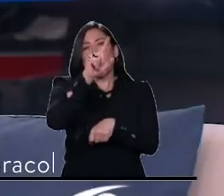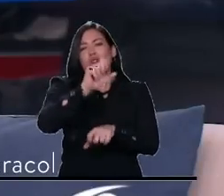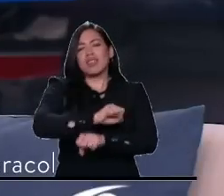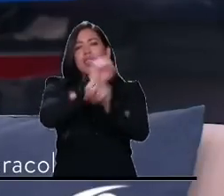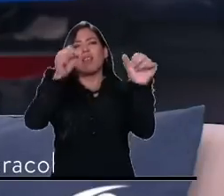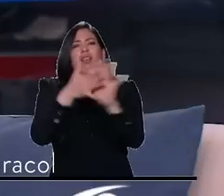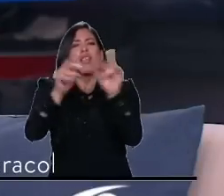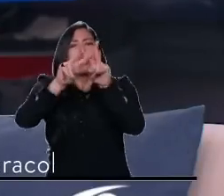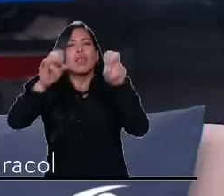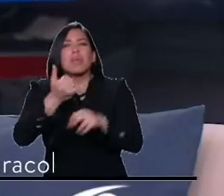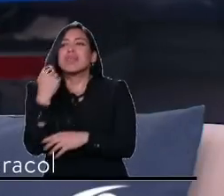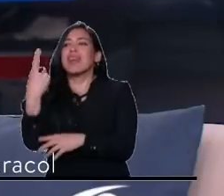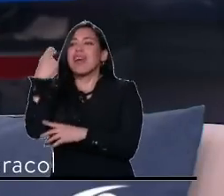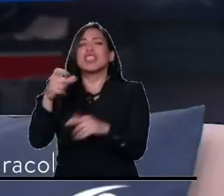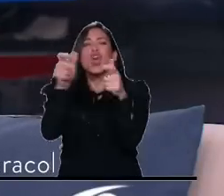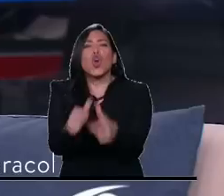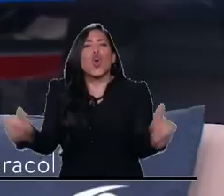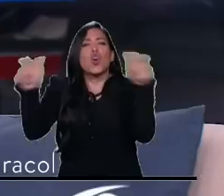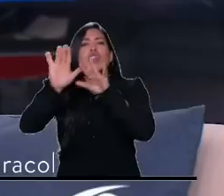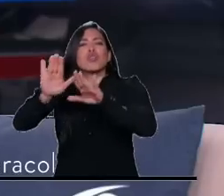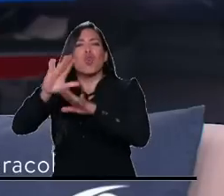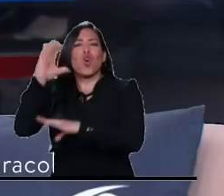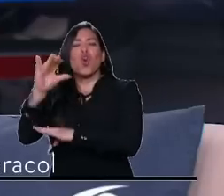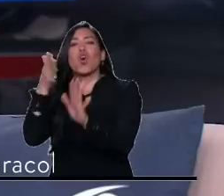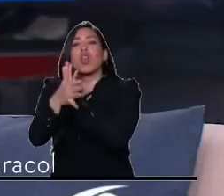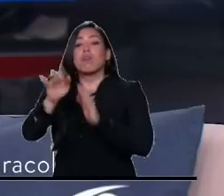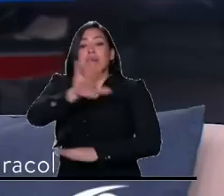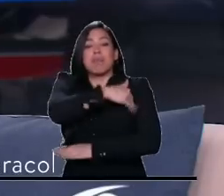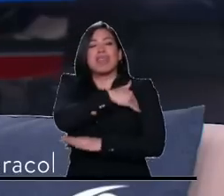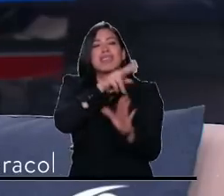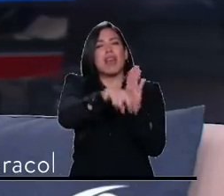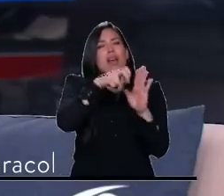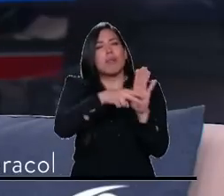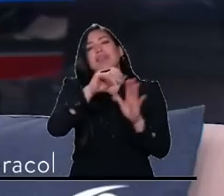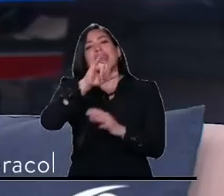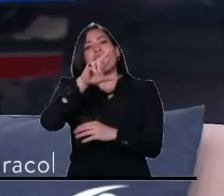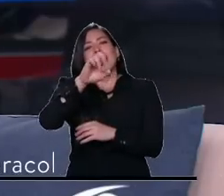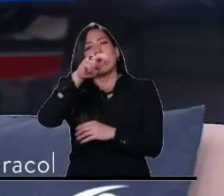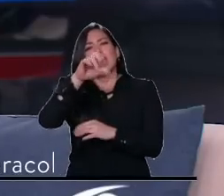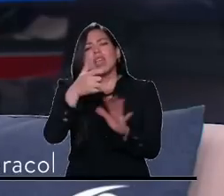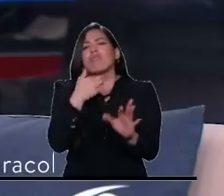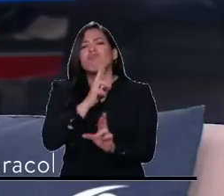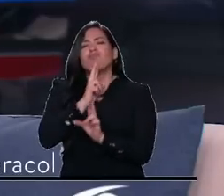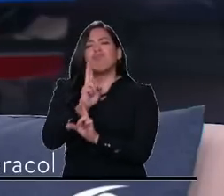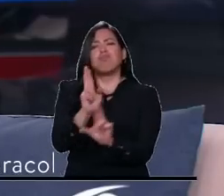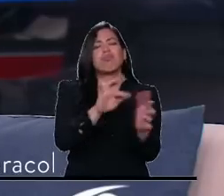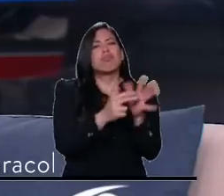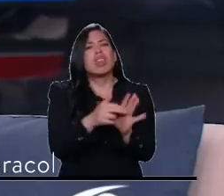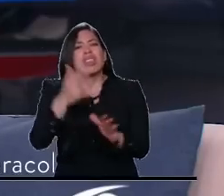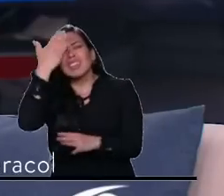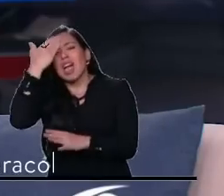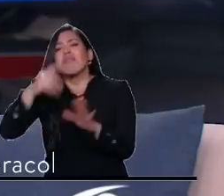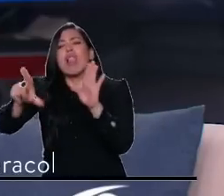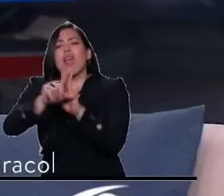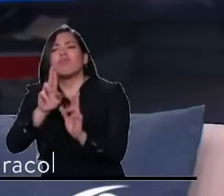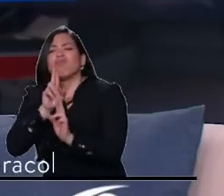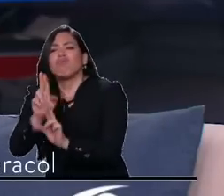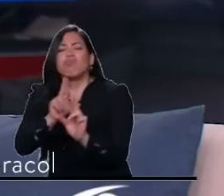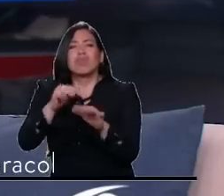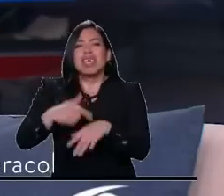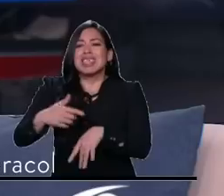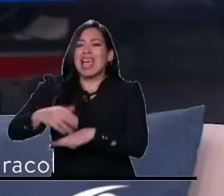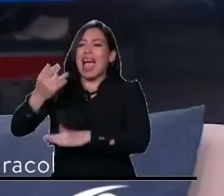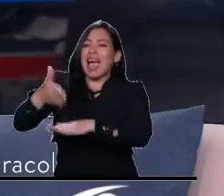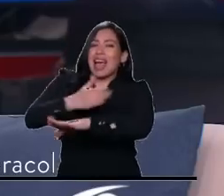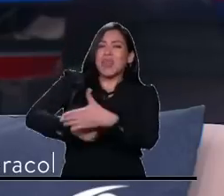6:11. Hablamos de lo que ocurrió ayer en el Congreso de la República. La ministra de Minas, Irene Vélez, respondió ante el legislativo la moción